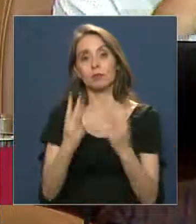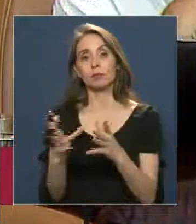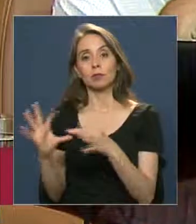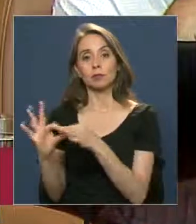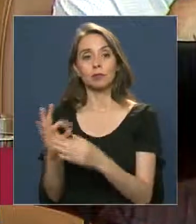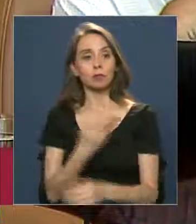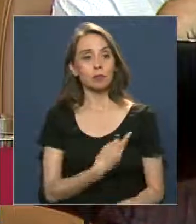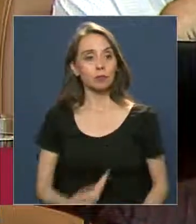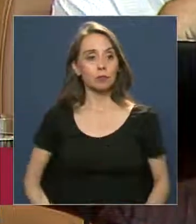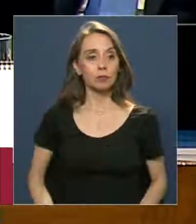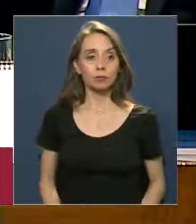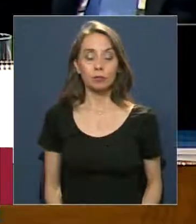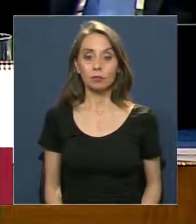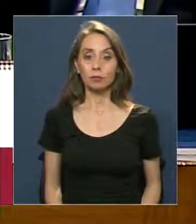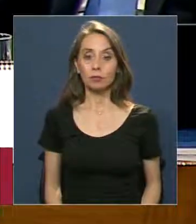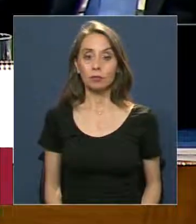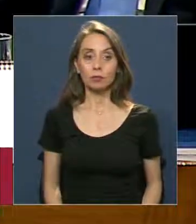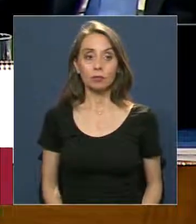presidente.